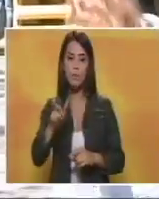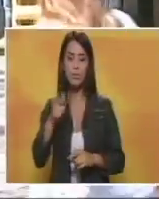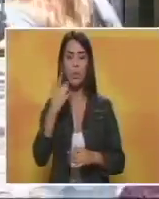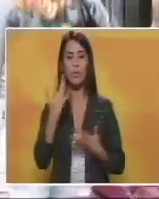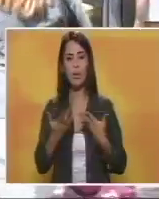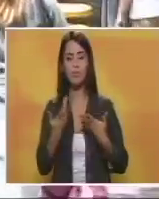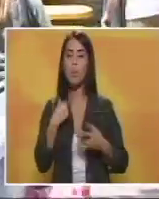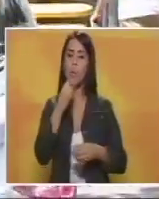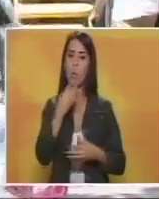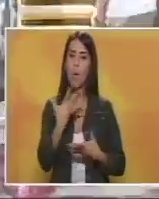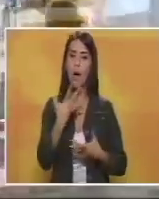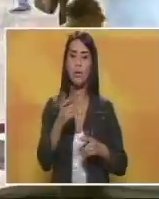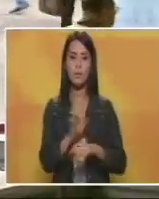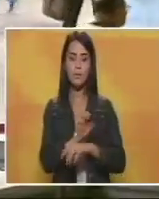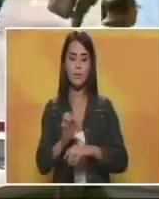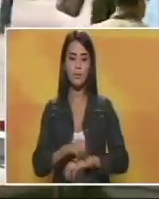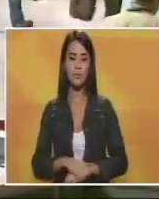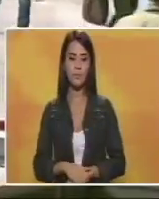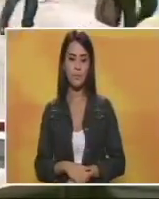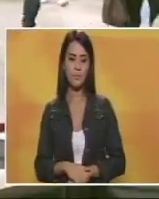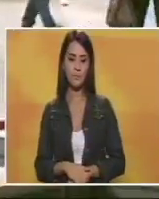mucha afluencia en las estaciones.